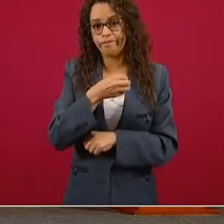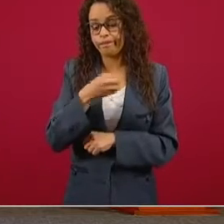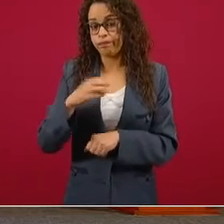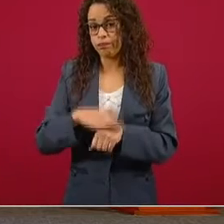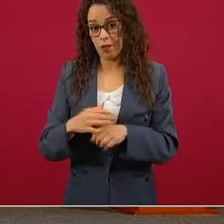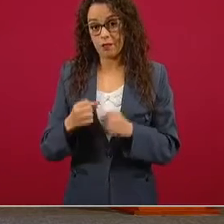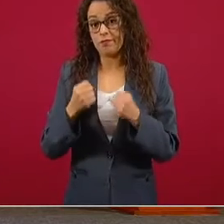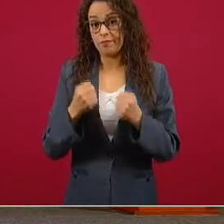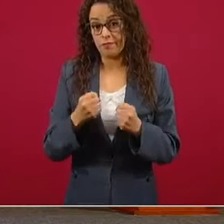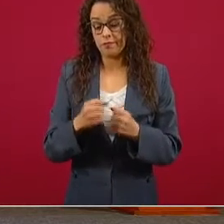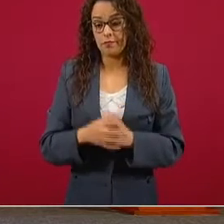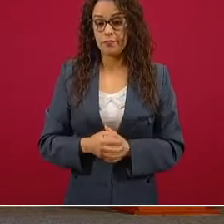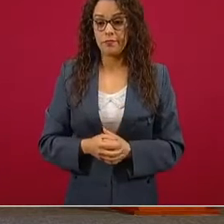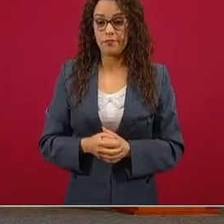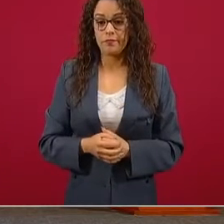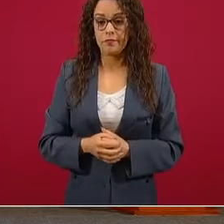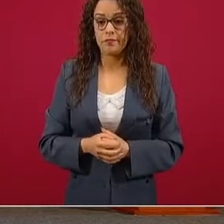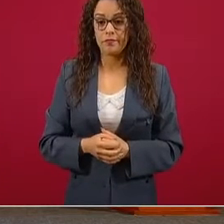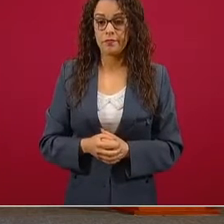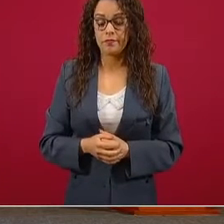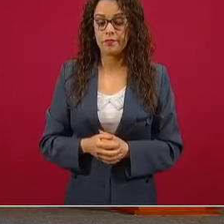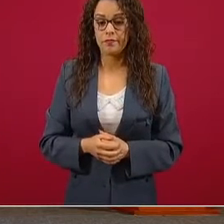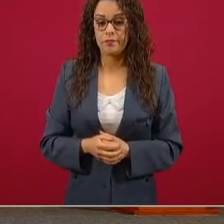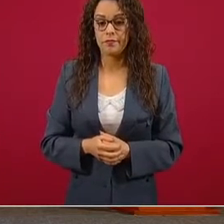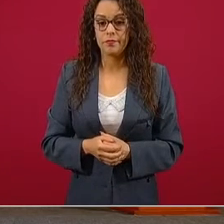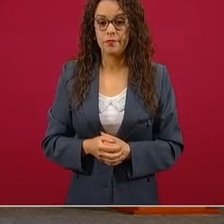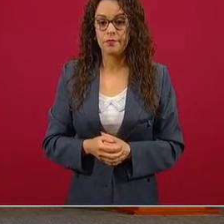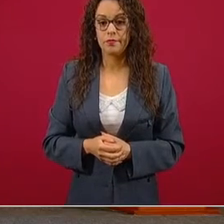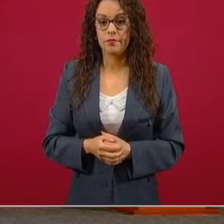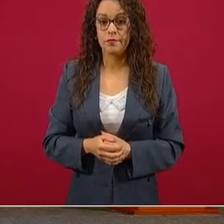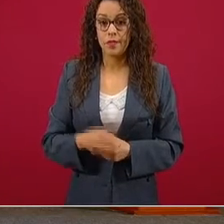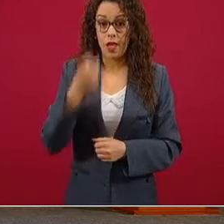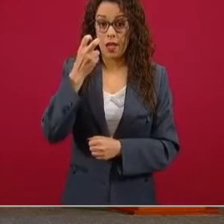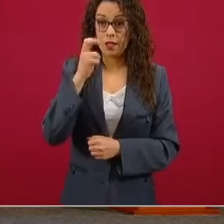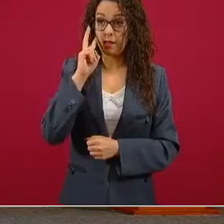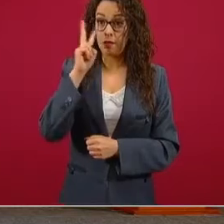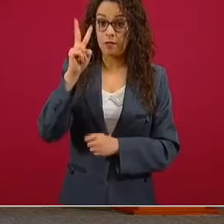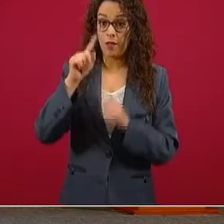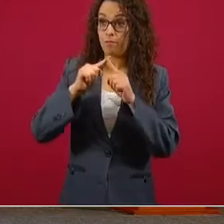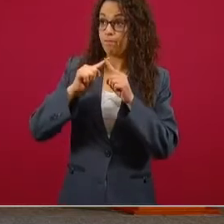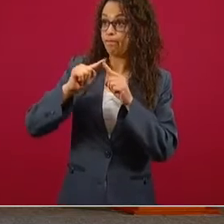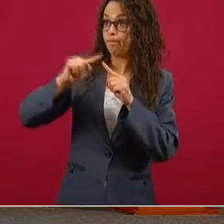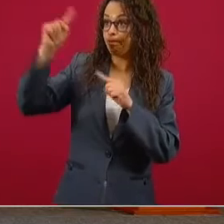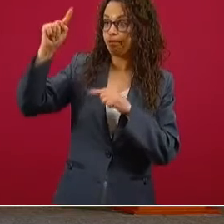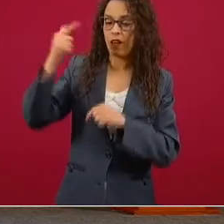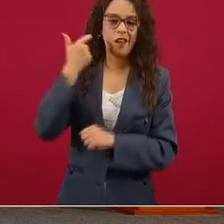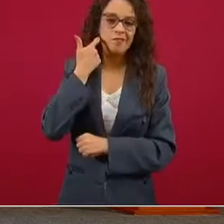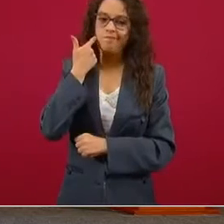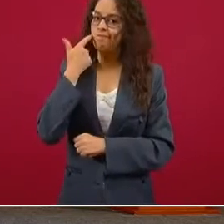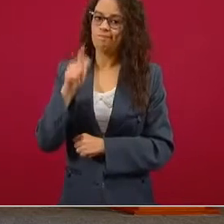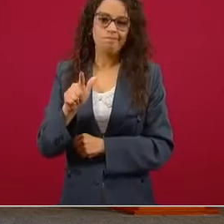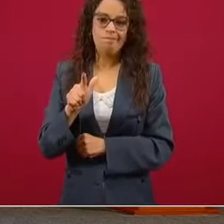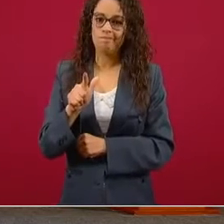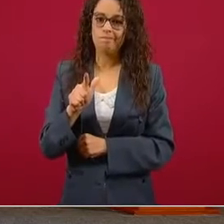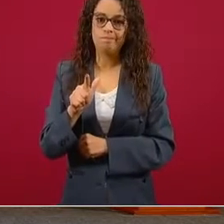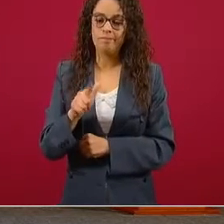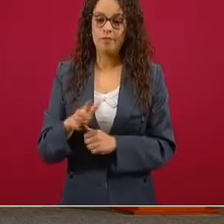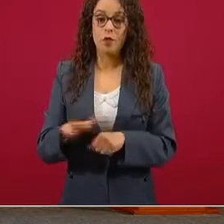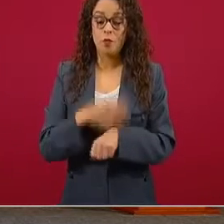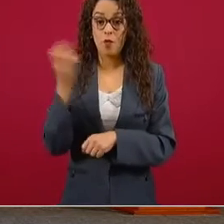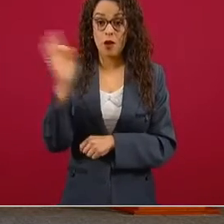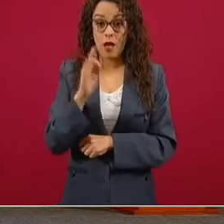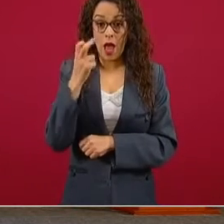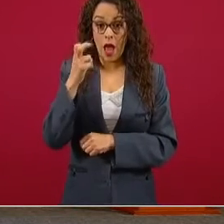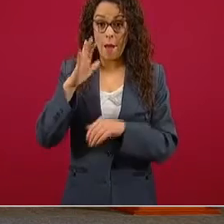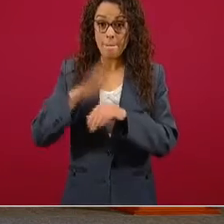Desde luego, no queremos esto, ¿no? Porque si esto aumenta,